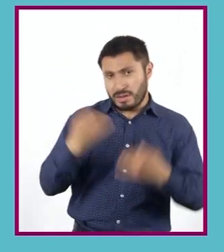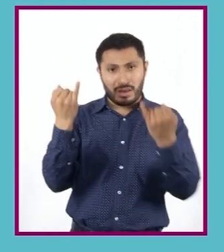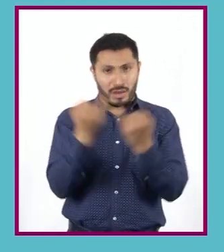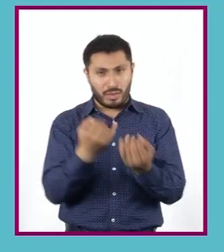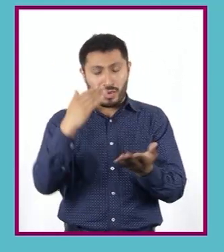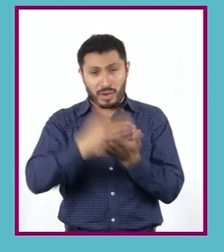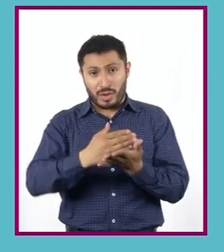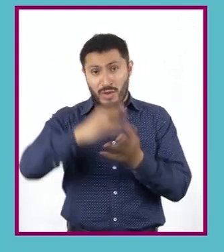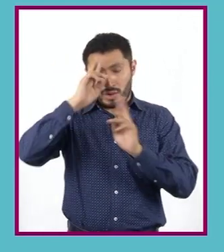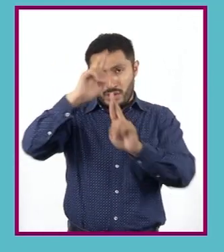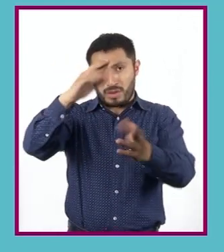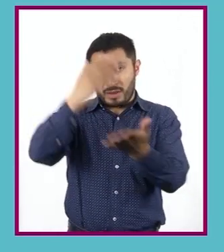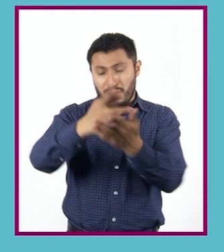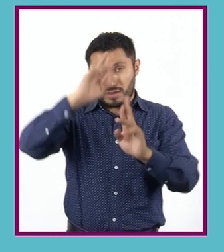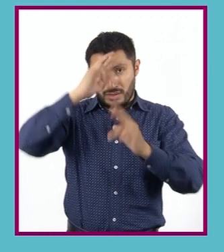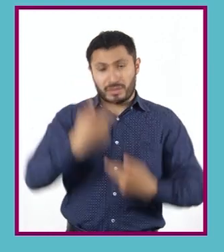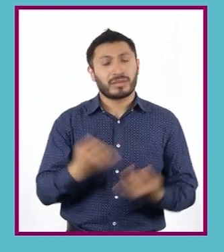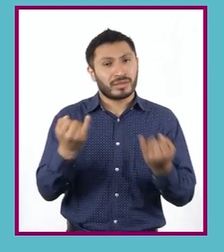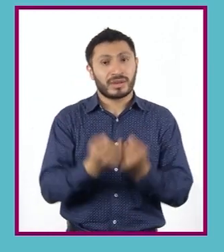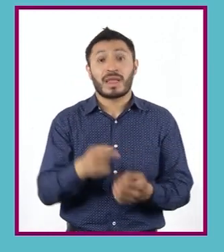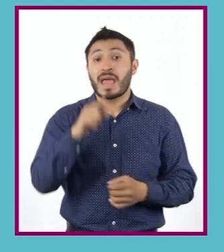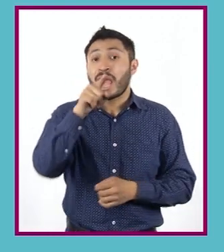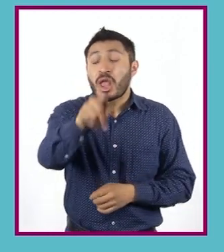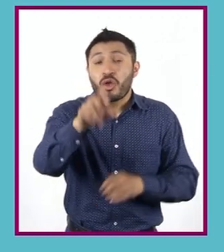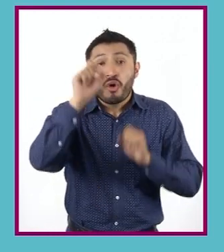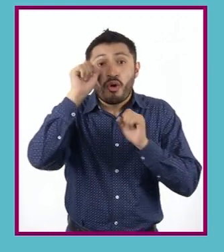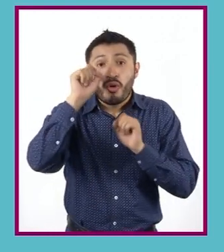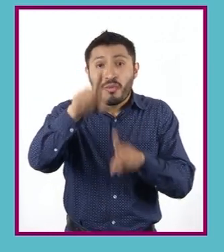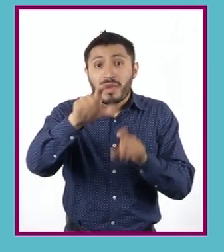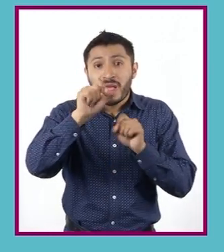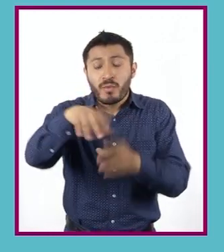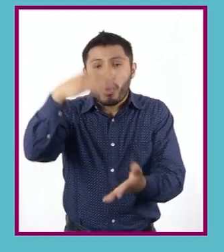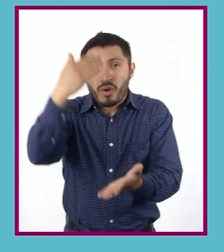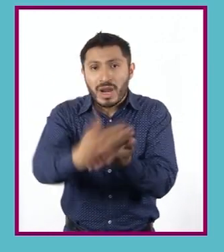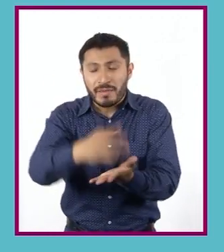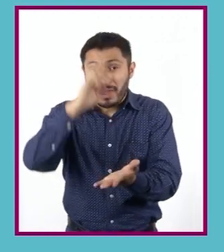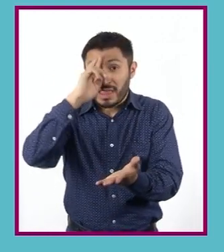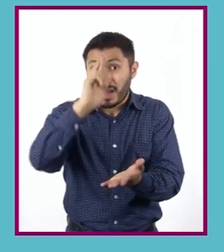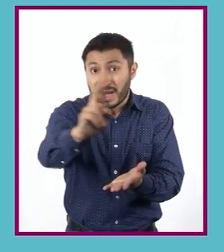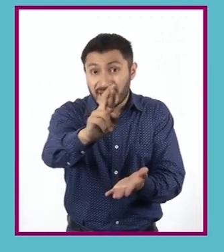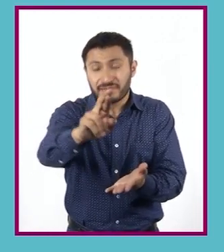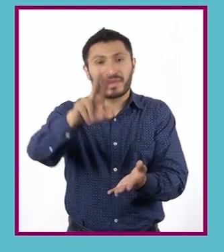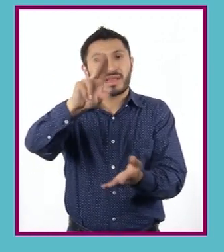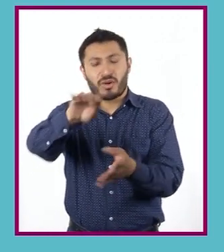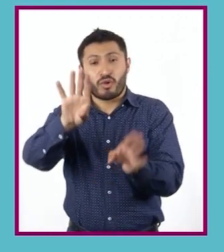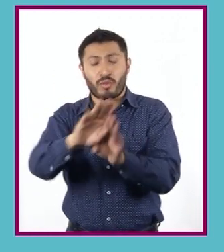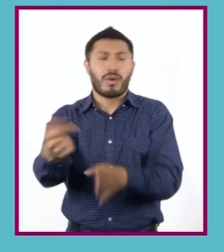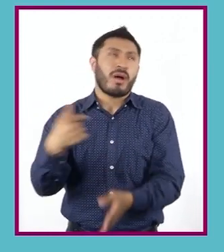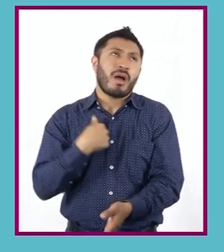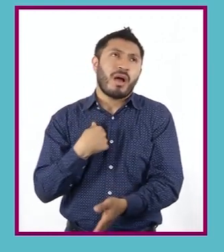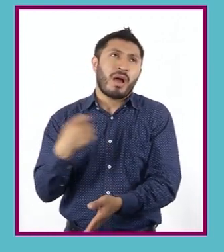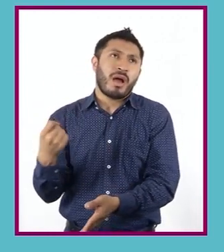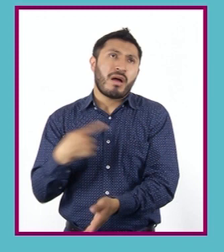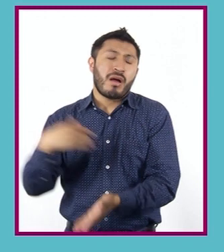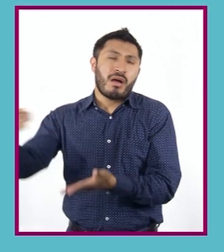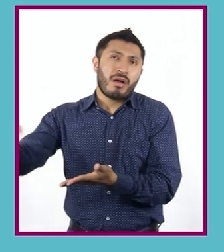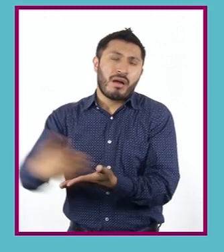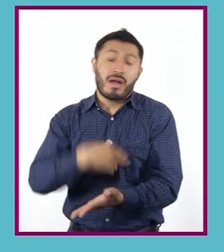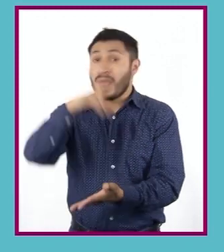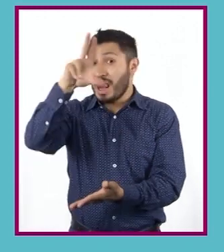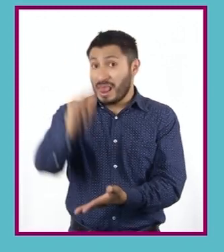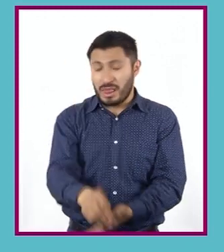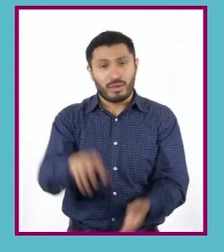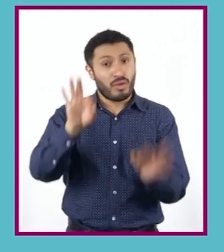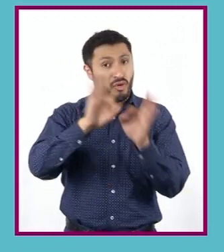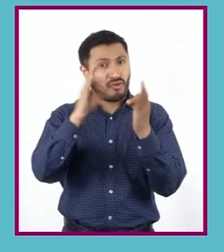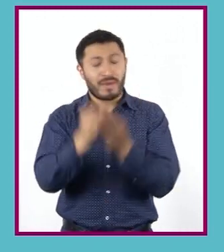cama. Lee para ti o para otros. Verás que es un verdadero placer. Si inicias el hábito, seguro no lo